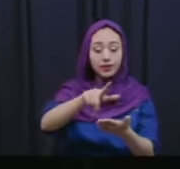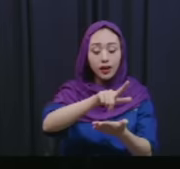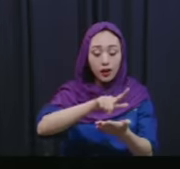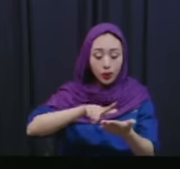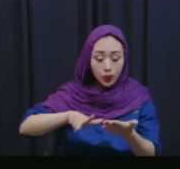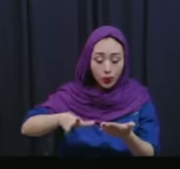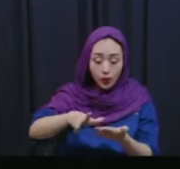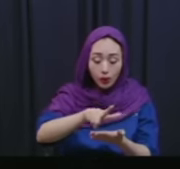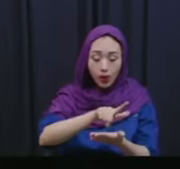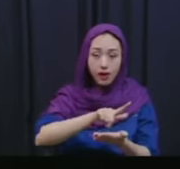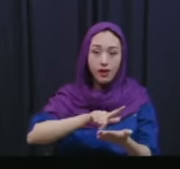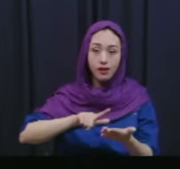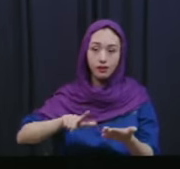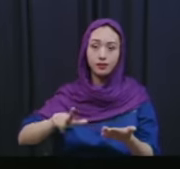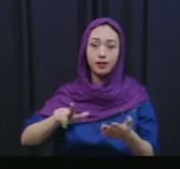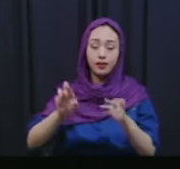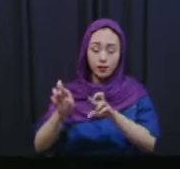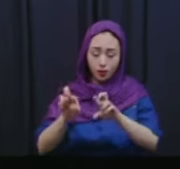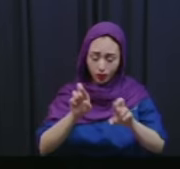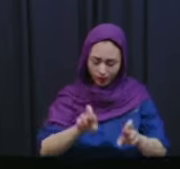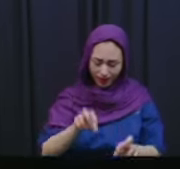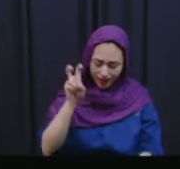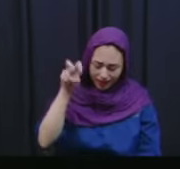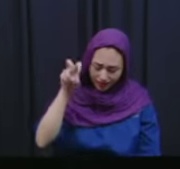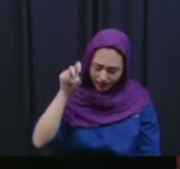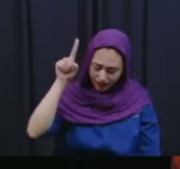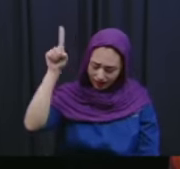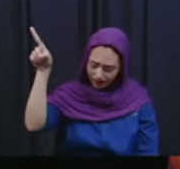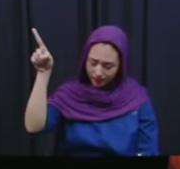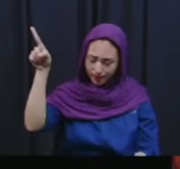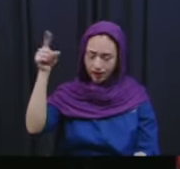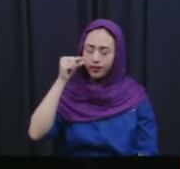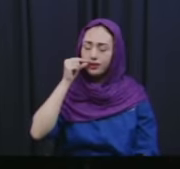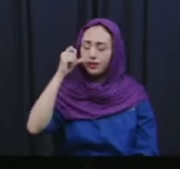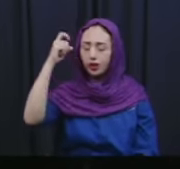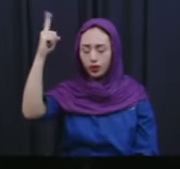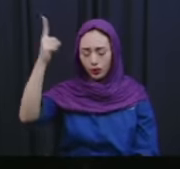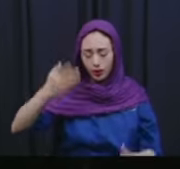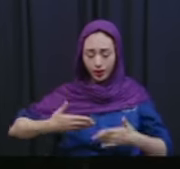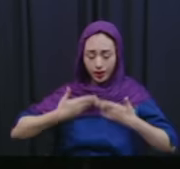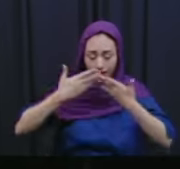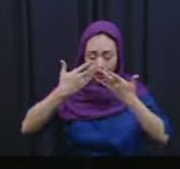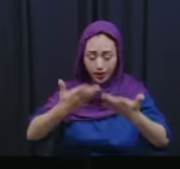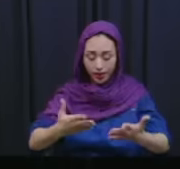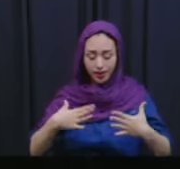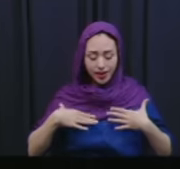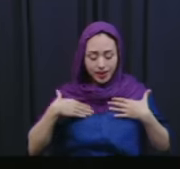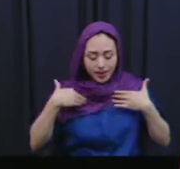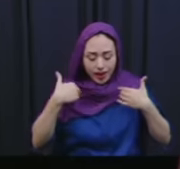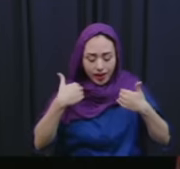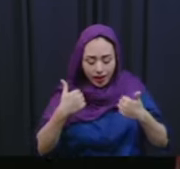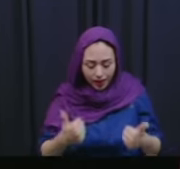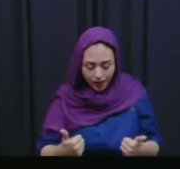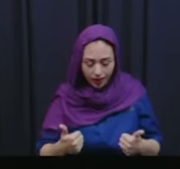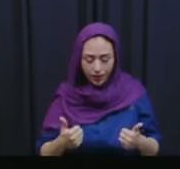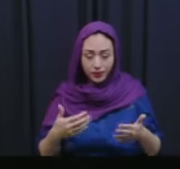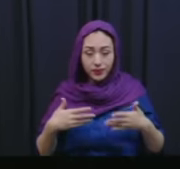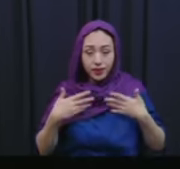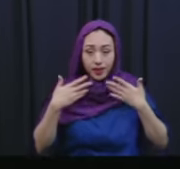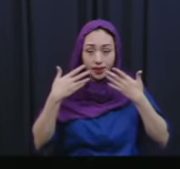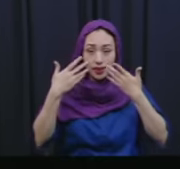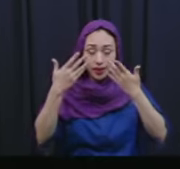donde está quea necesidad señor que lleves Padre santo sanidad señor que lleves papito Santo